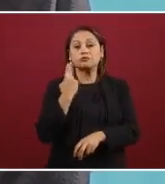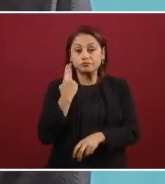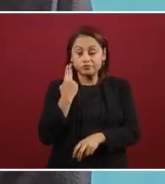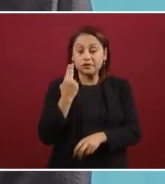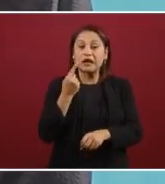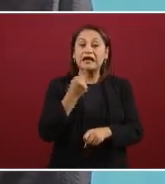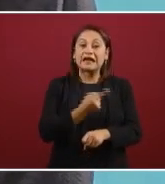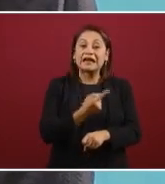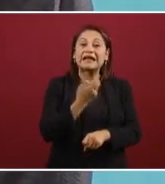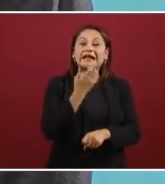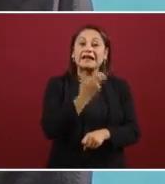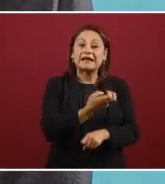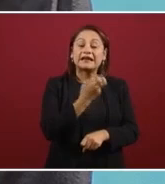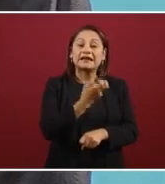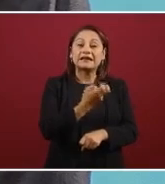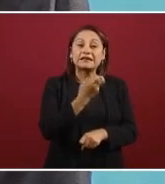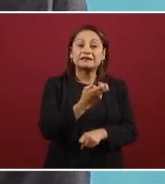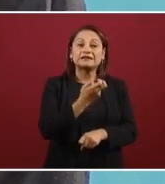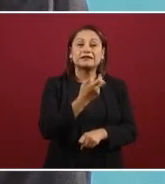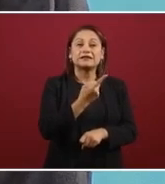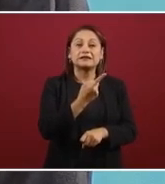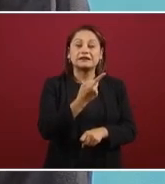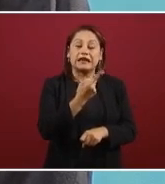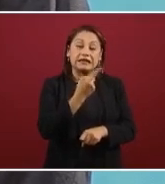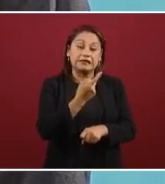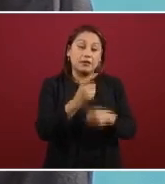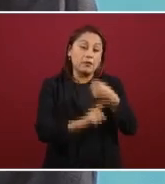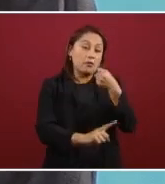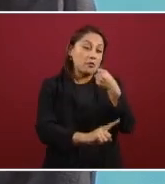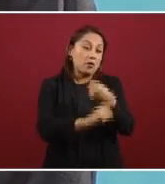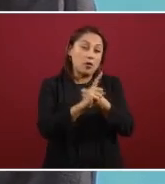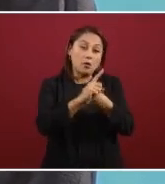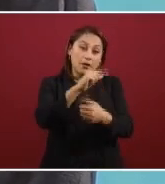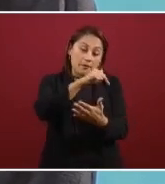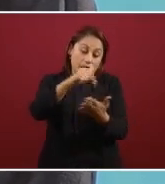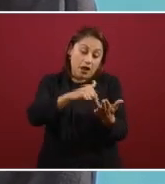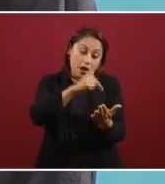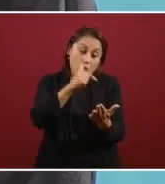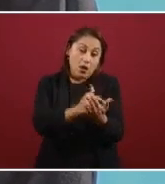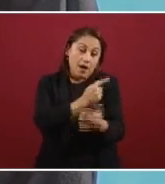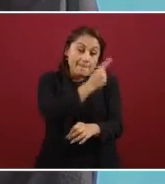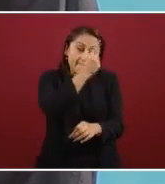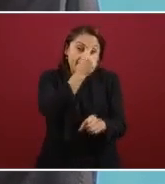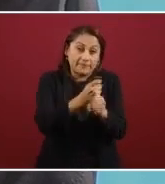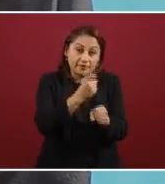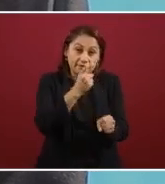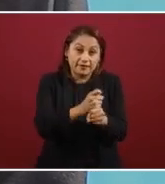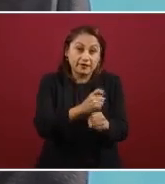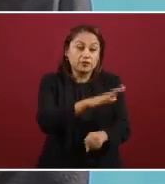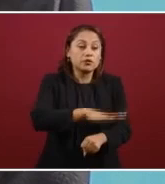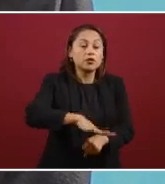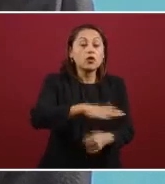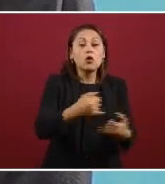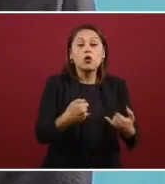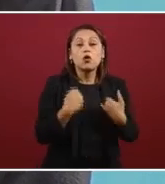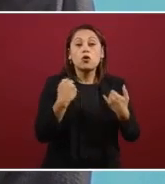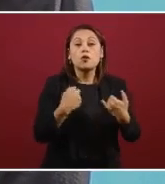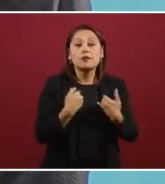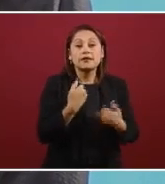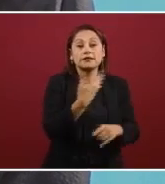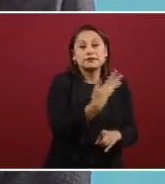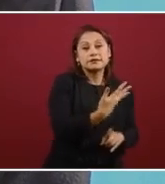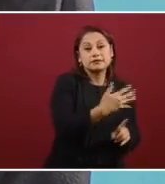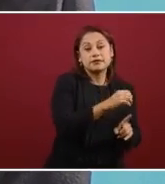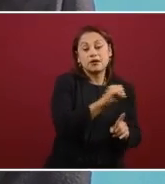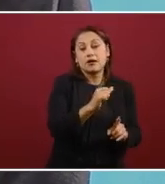muerte, en no pocas ocasiones la primera, en jóvenes. Entre 5 y 25 años